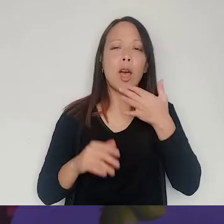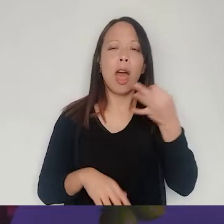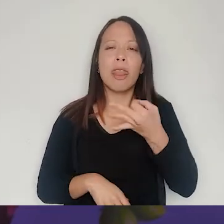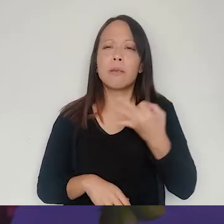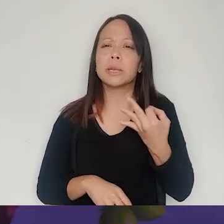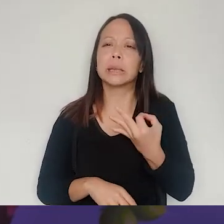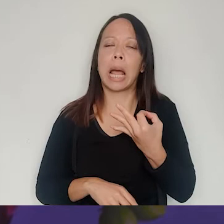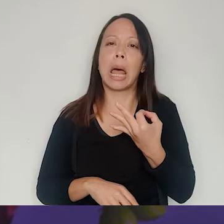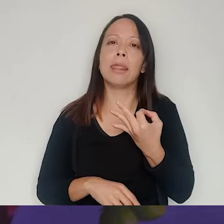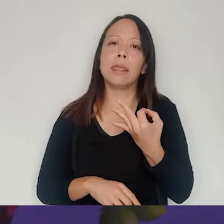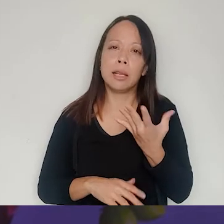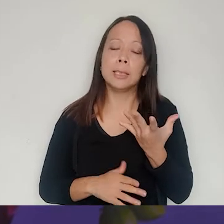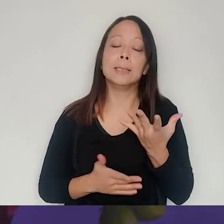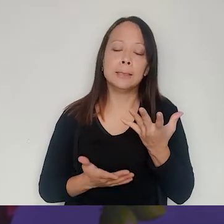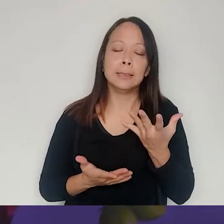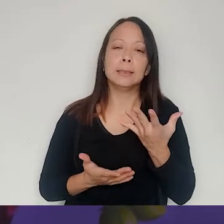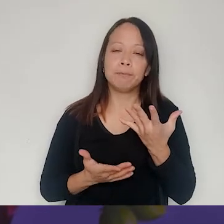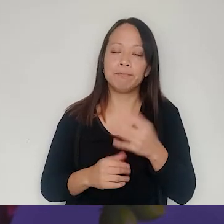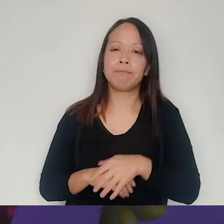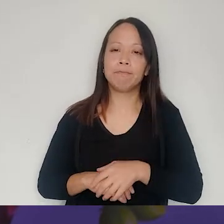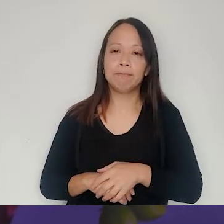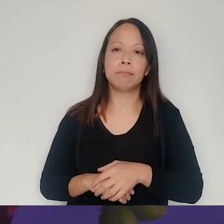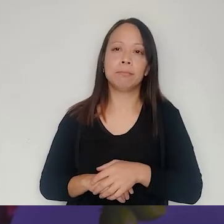realidad ¿no?, tangible.